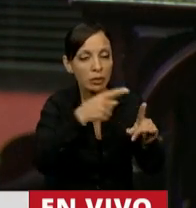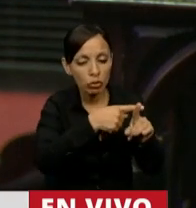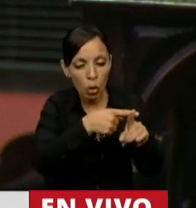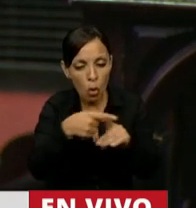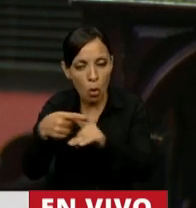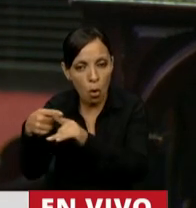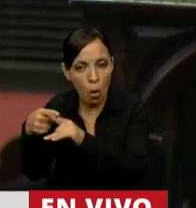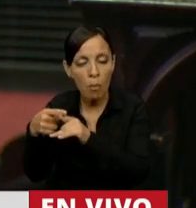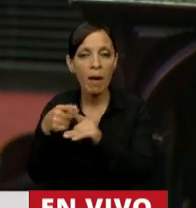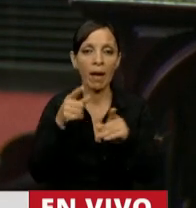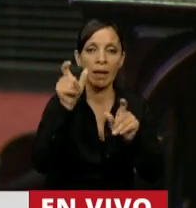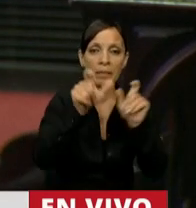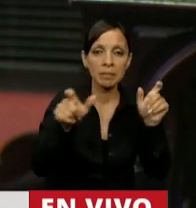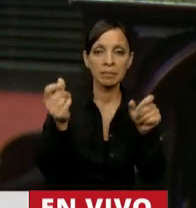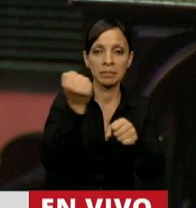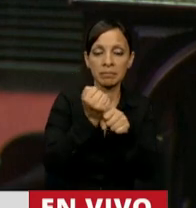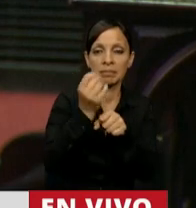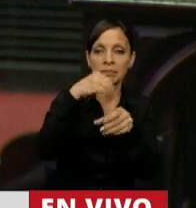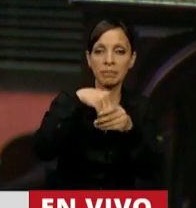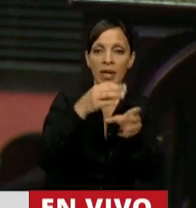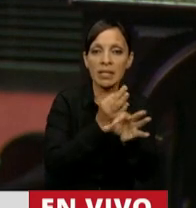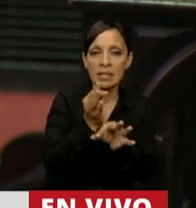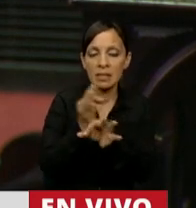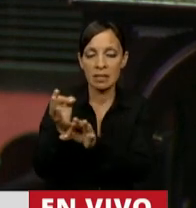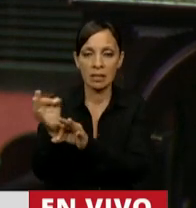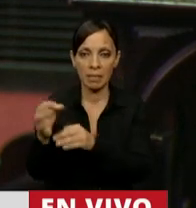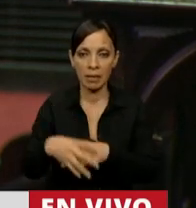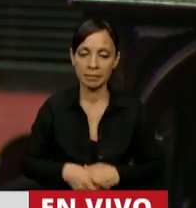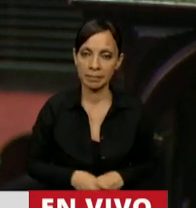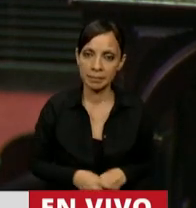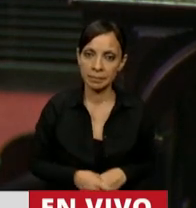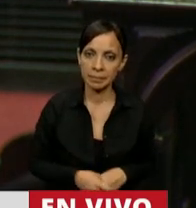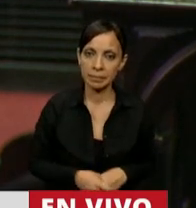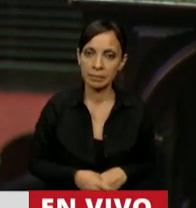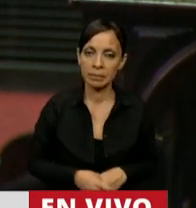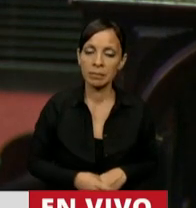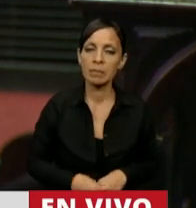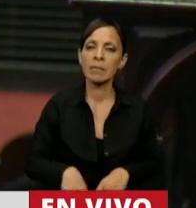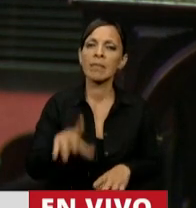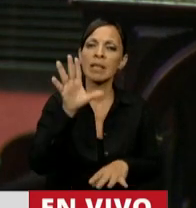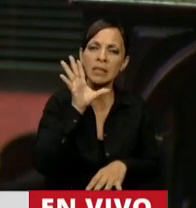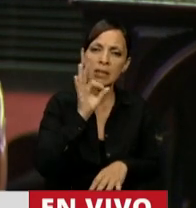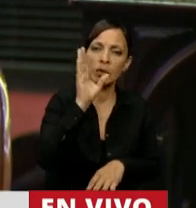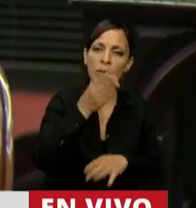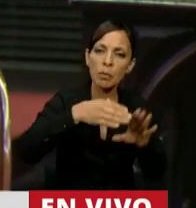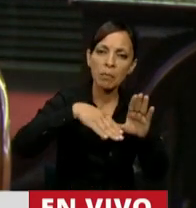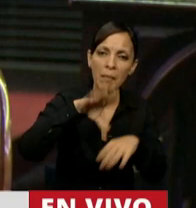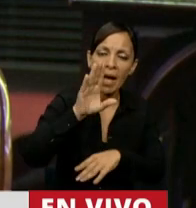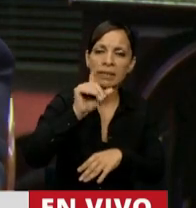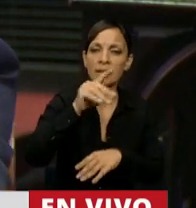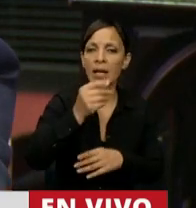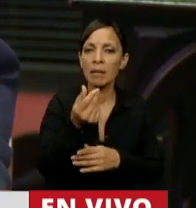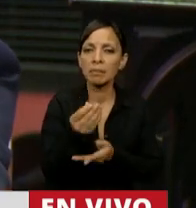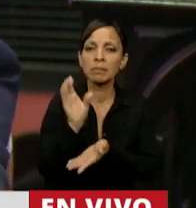del personal de educación de todo el sistema educativo. Más de la mitad de la